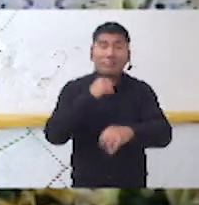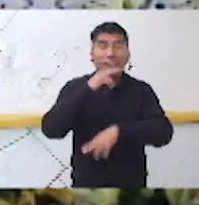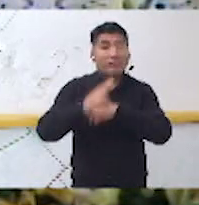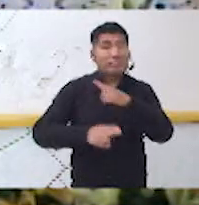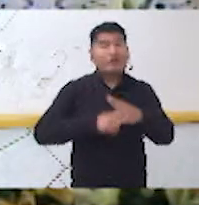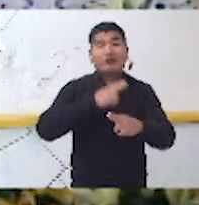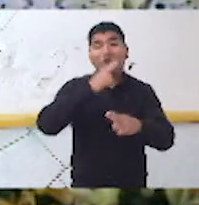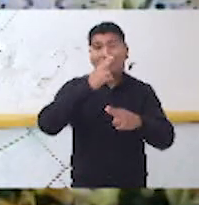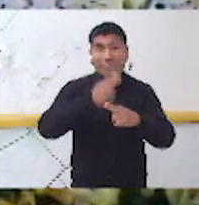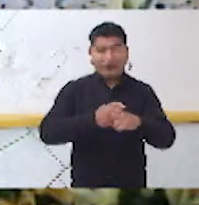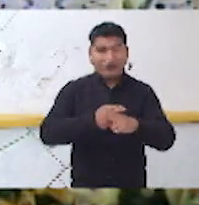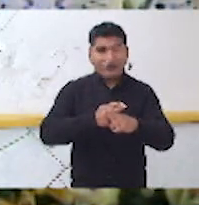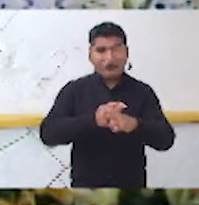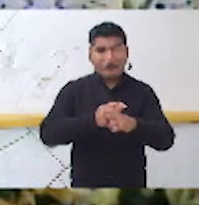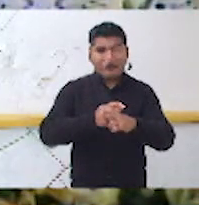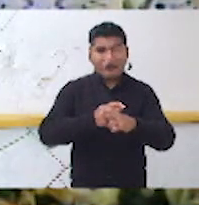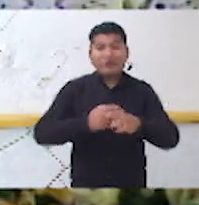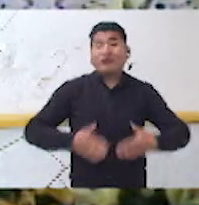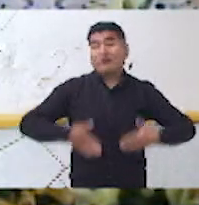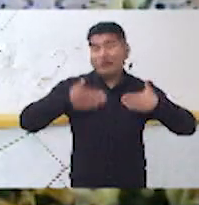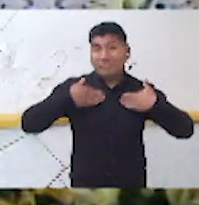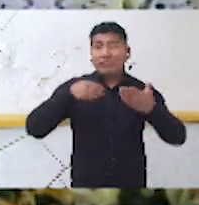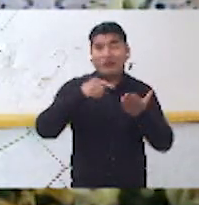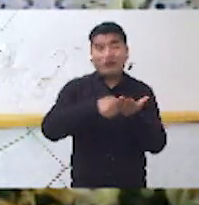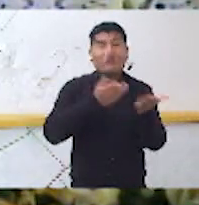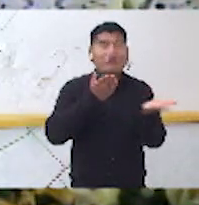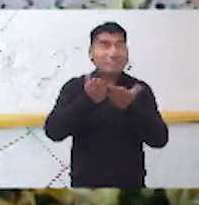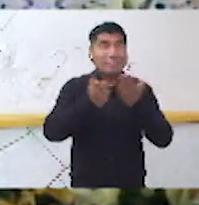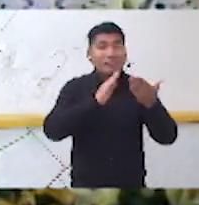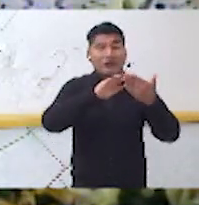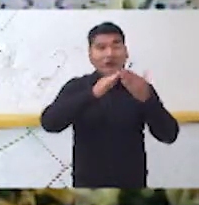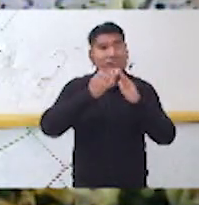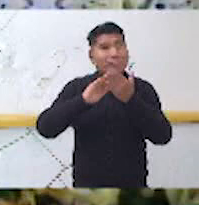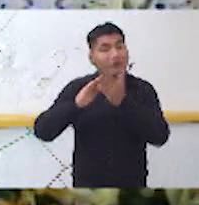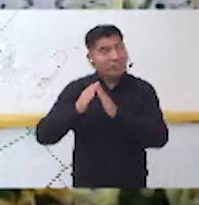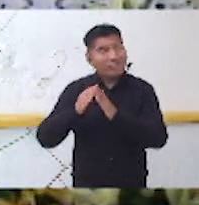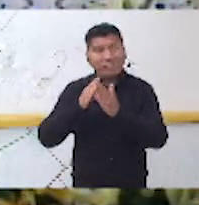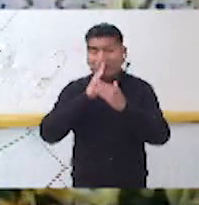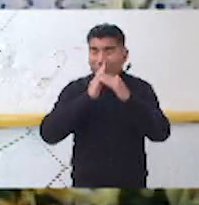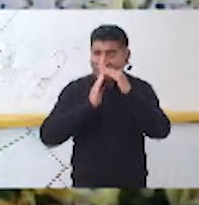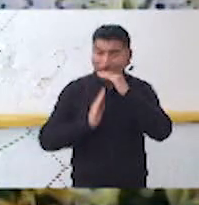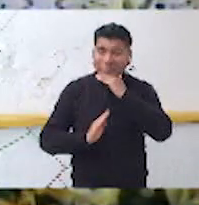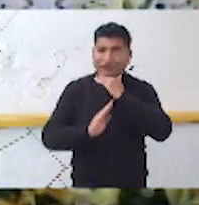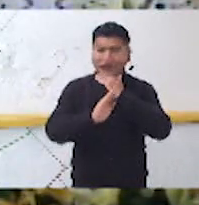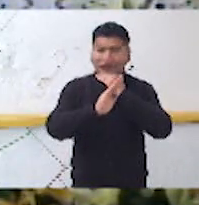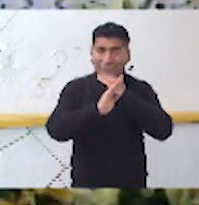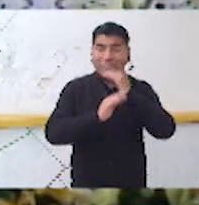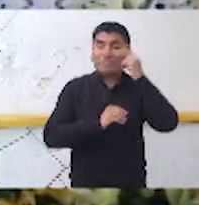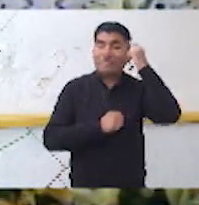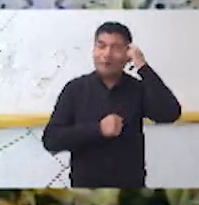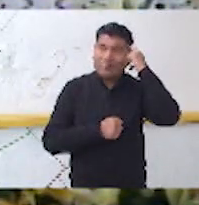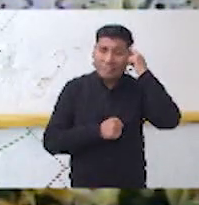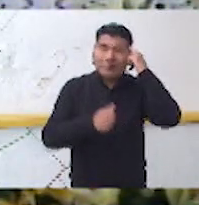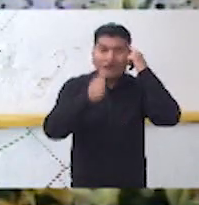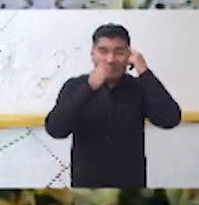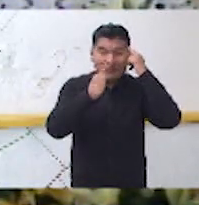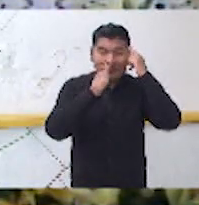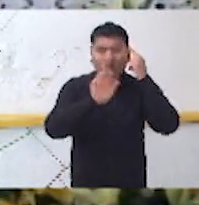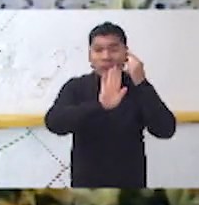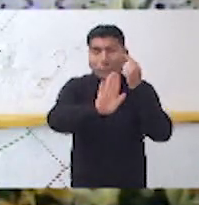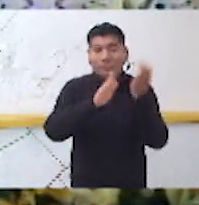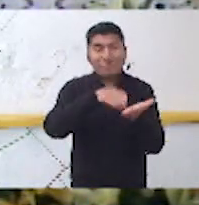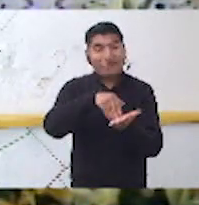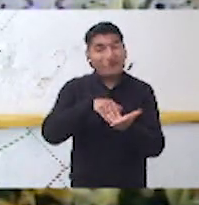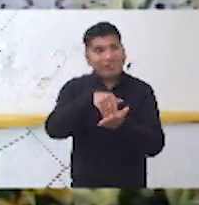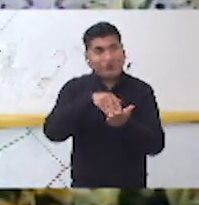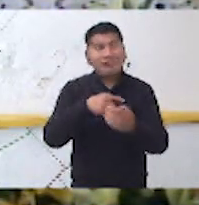Universal. Vivan este servicio a la comunión con humildad, conscientes de su propia debilidad, pero